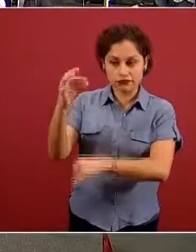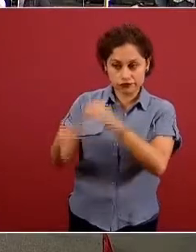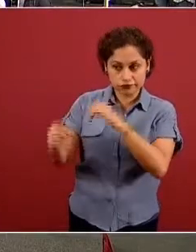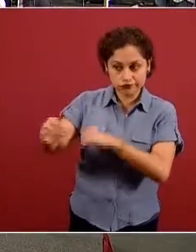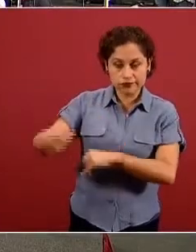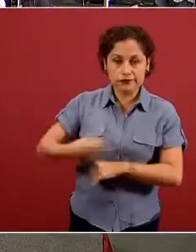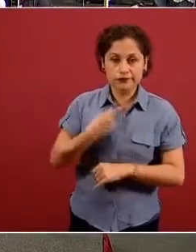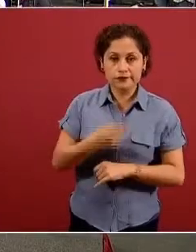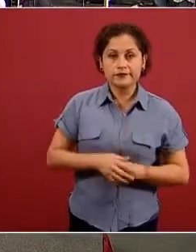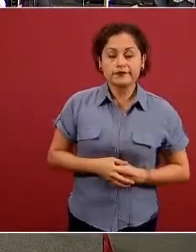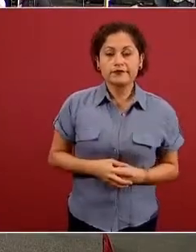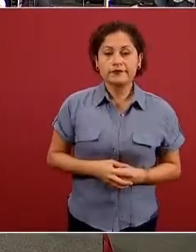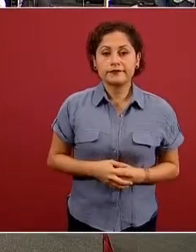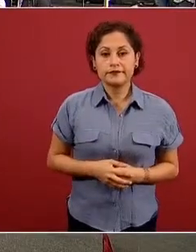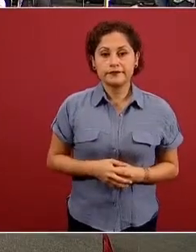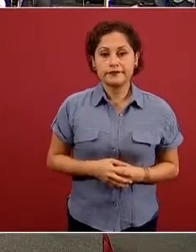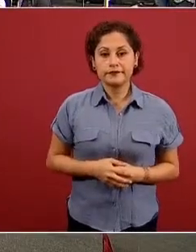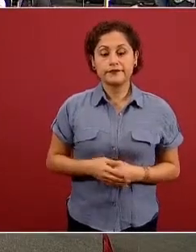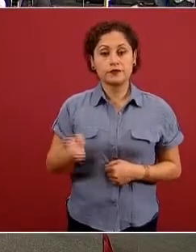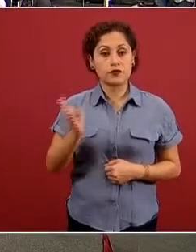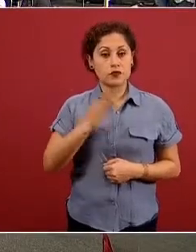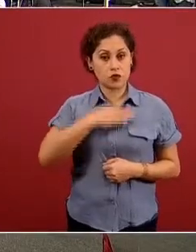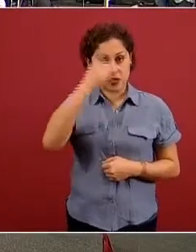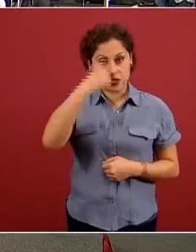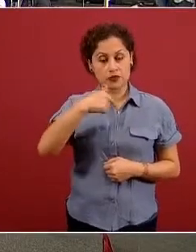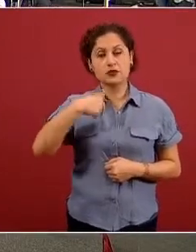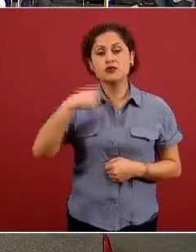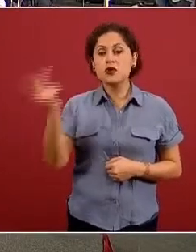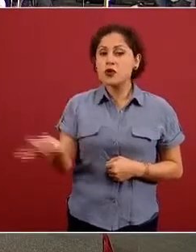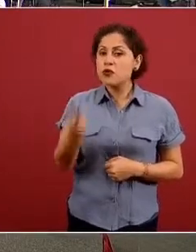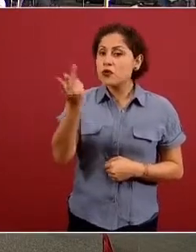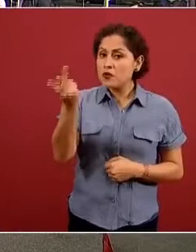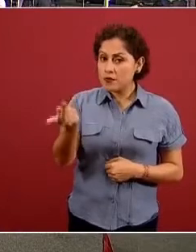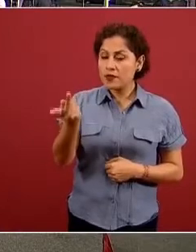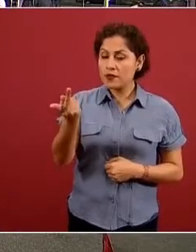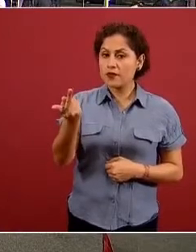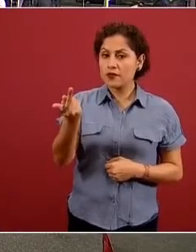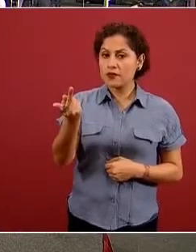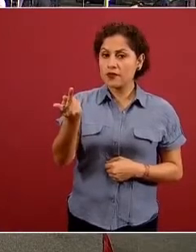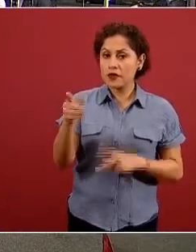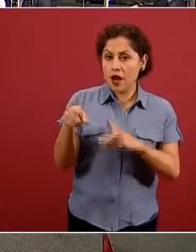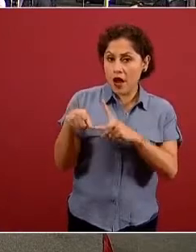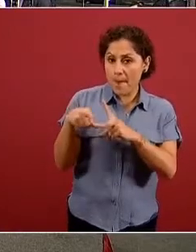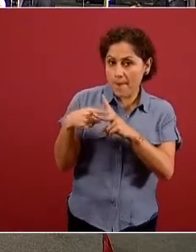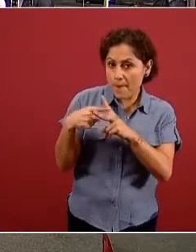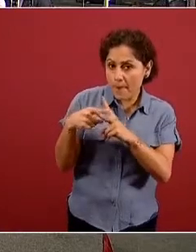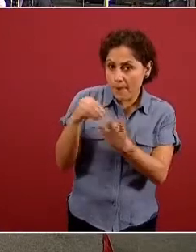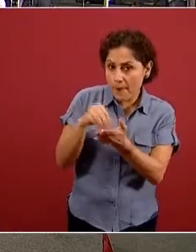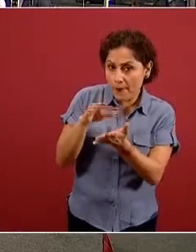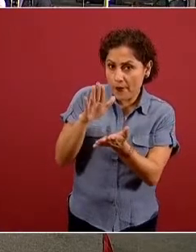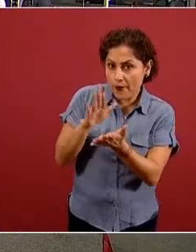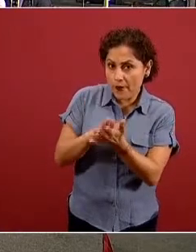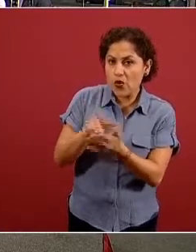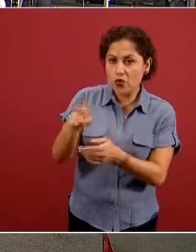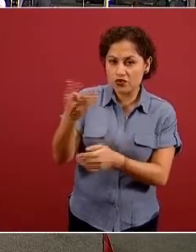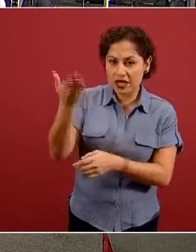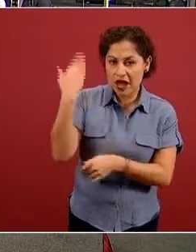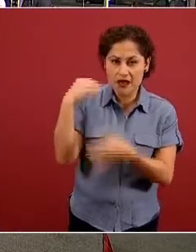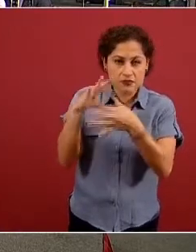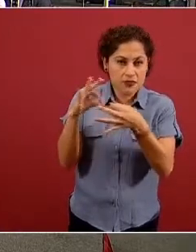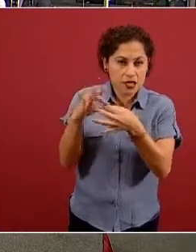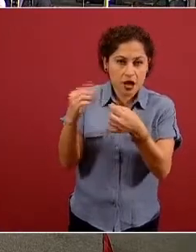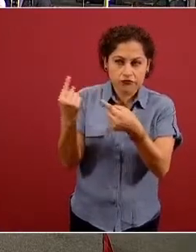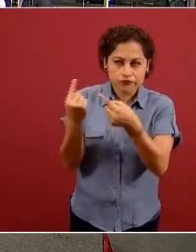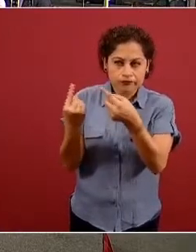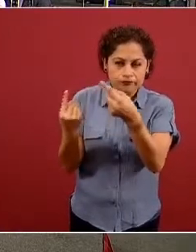preguntarle. Buenas noches. Quiero preguntarle si los modelos matemáticos de los que tanto nos ha comentado también